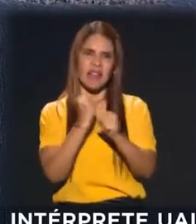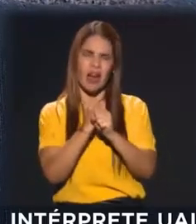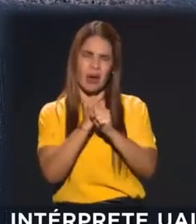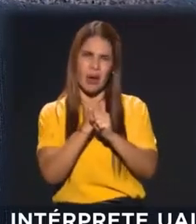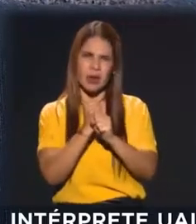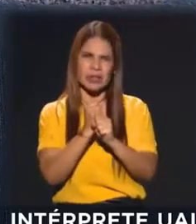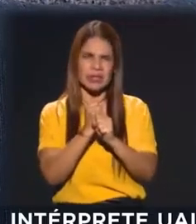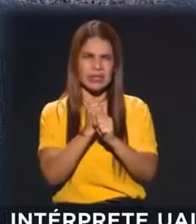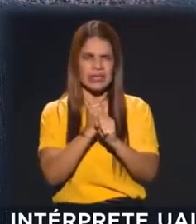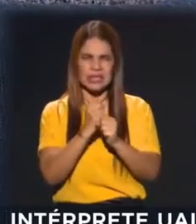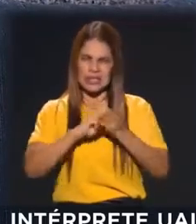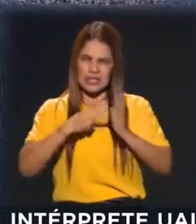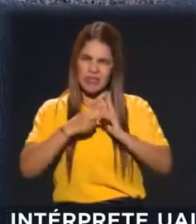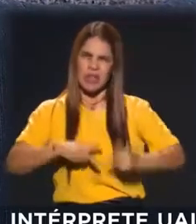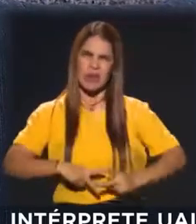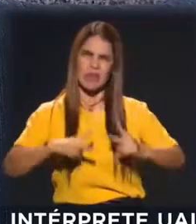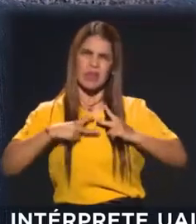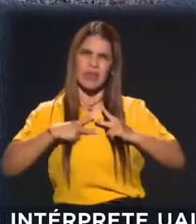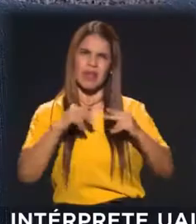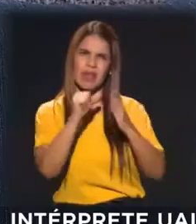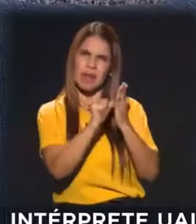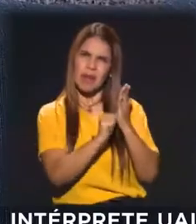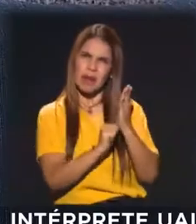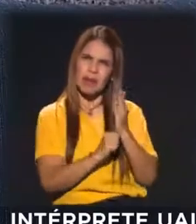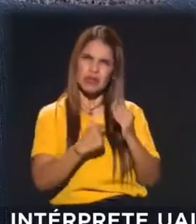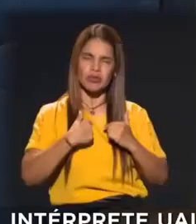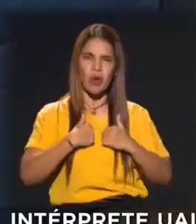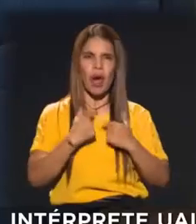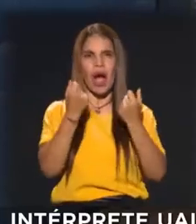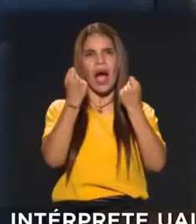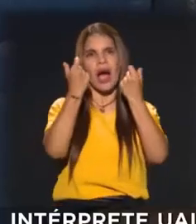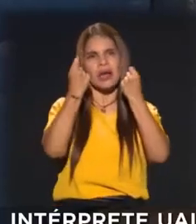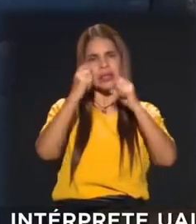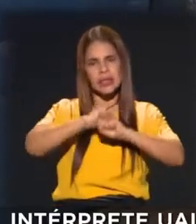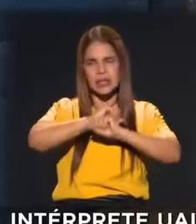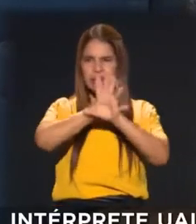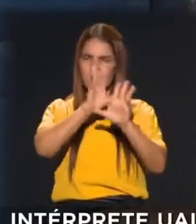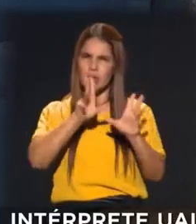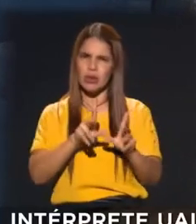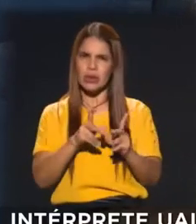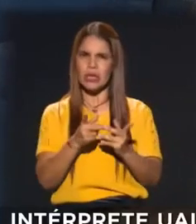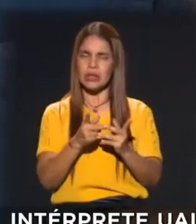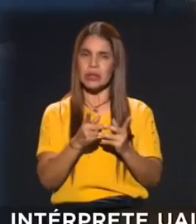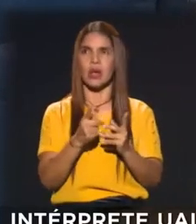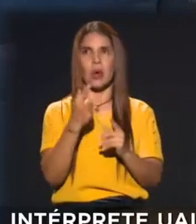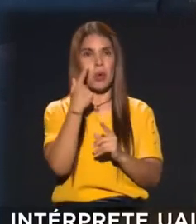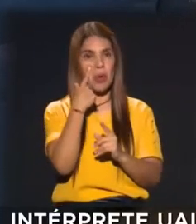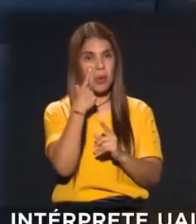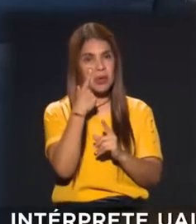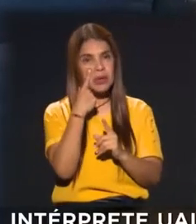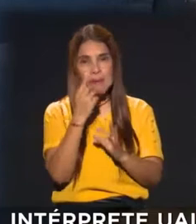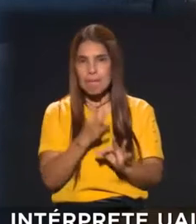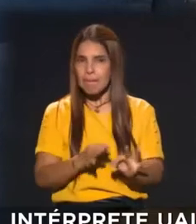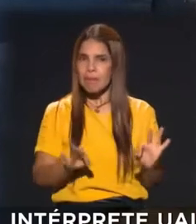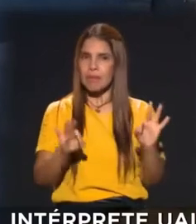hace parte de una agenda de vida en la cual yo tengo que entender que el mayor tesoro social, sin